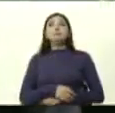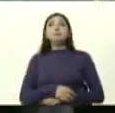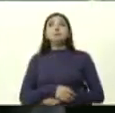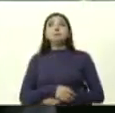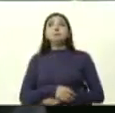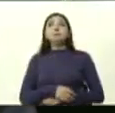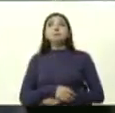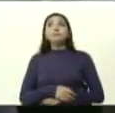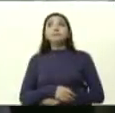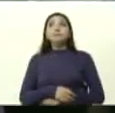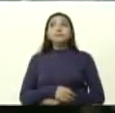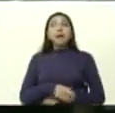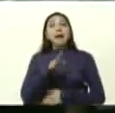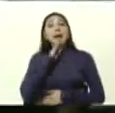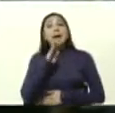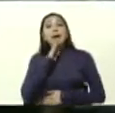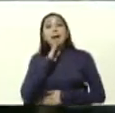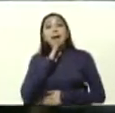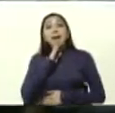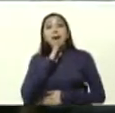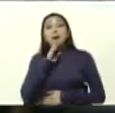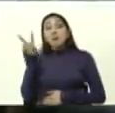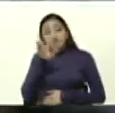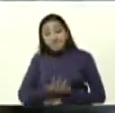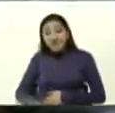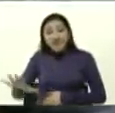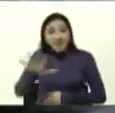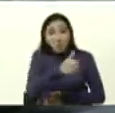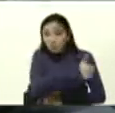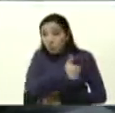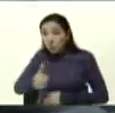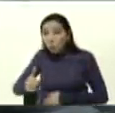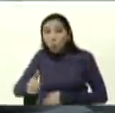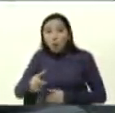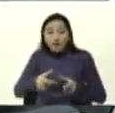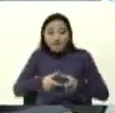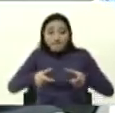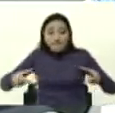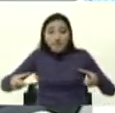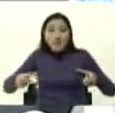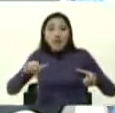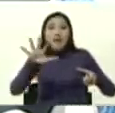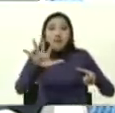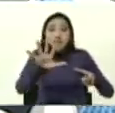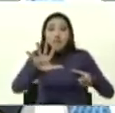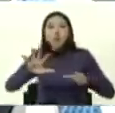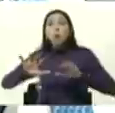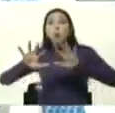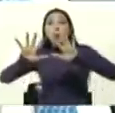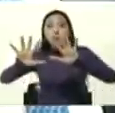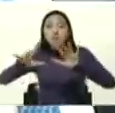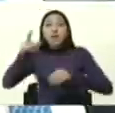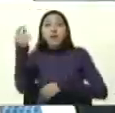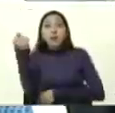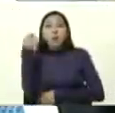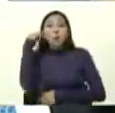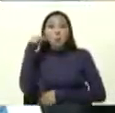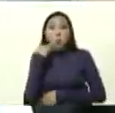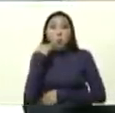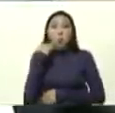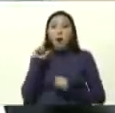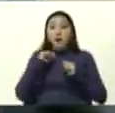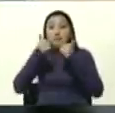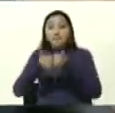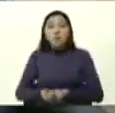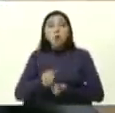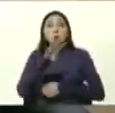las agencias bancarias de todo el territorio nacional billetes de 5 y 10 bolívares que a partir del lunes 4 de